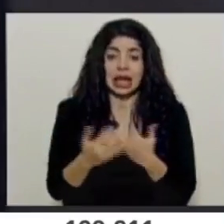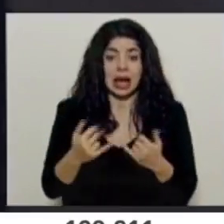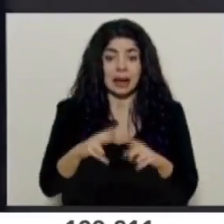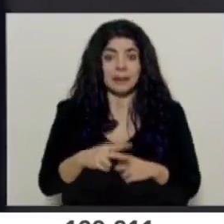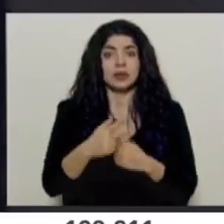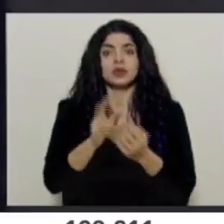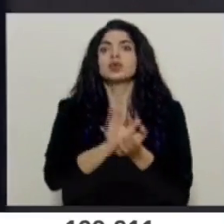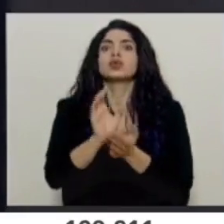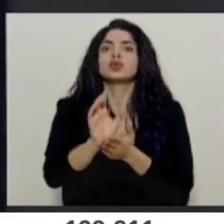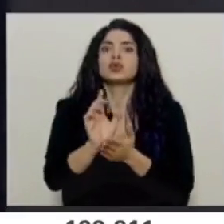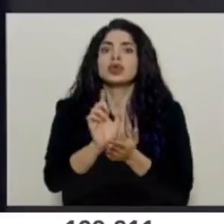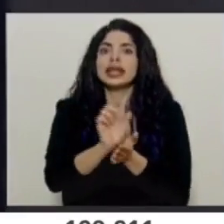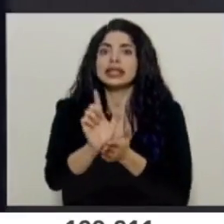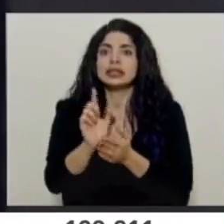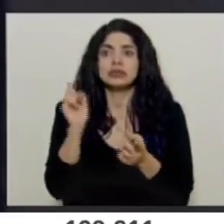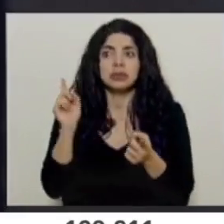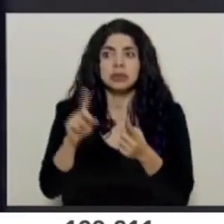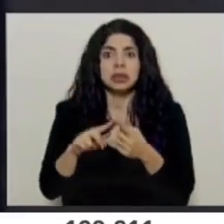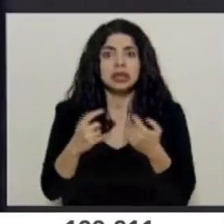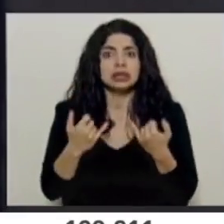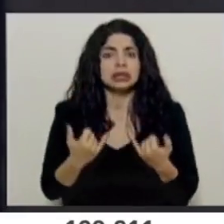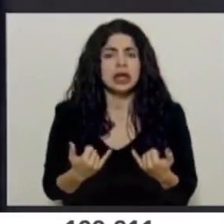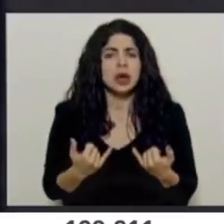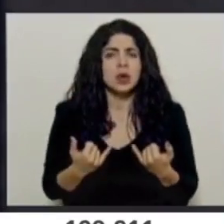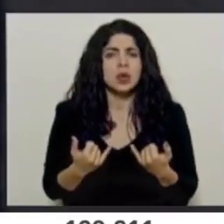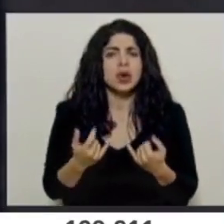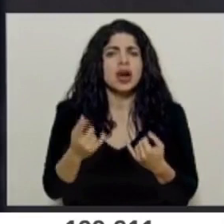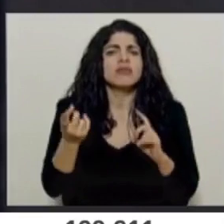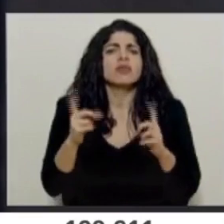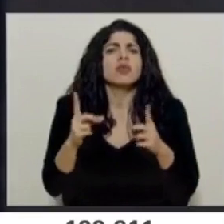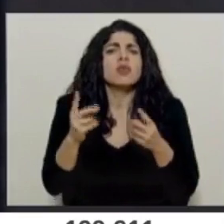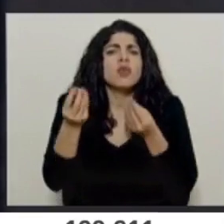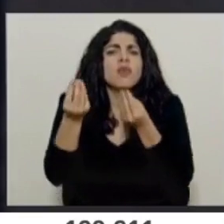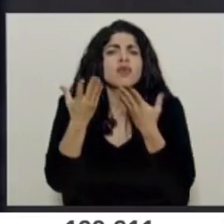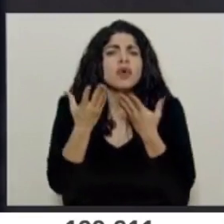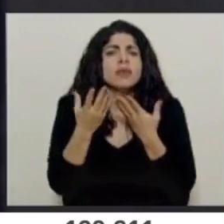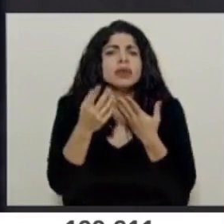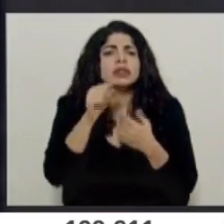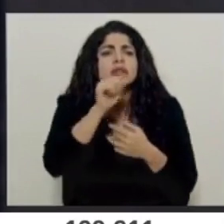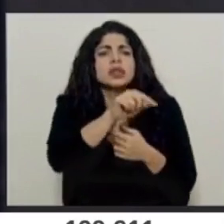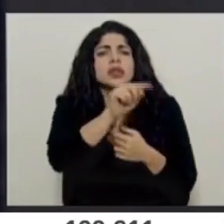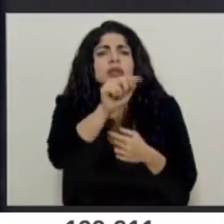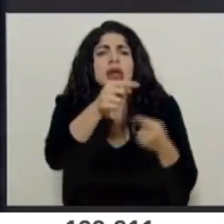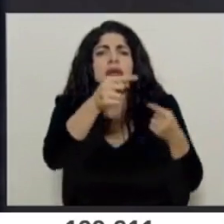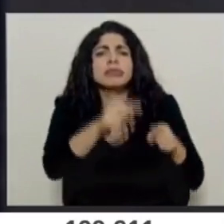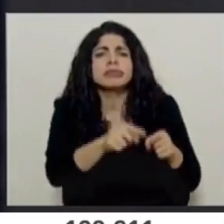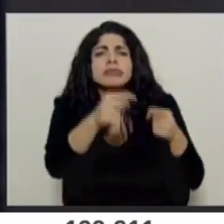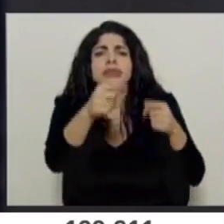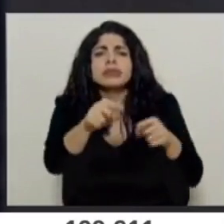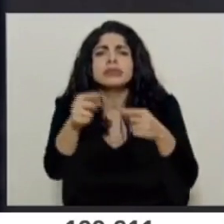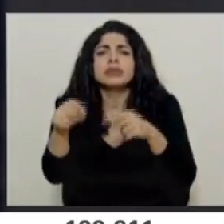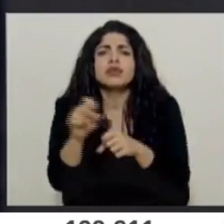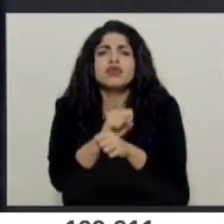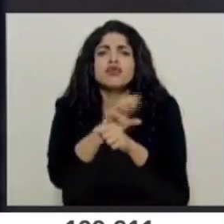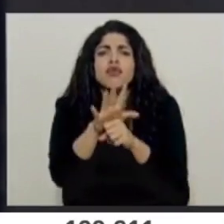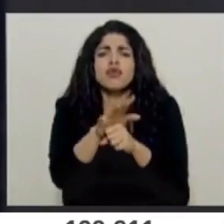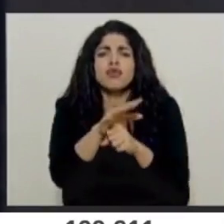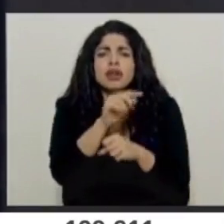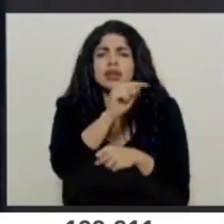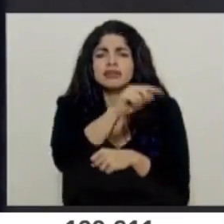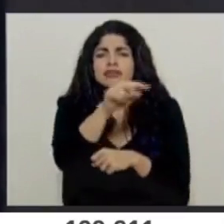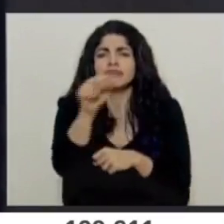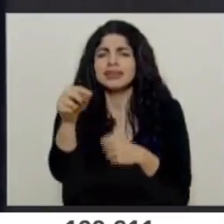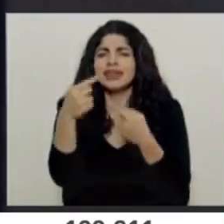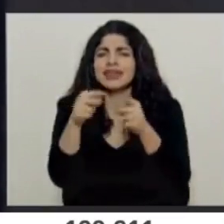lectivo, hasta la fecha, ¿cuál es el reporte de incidencia de COVID-19 en